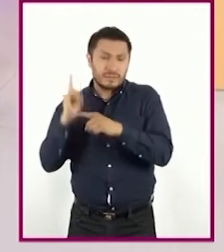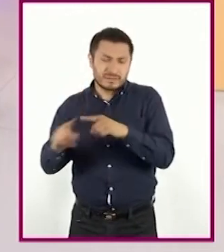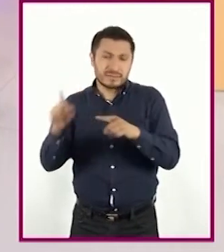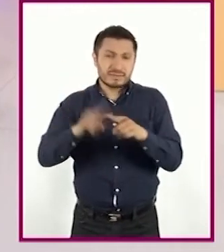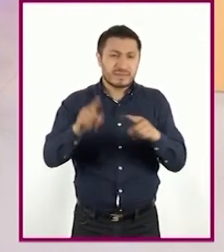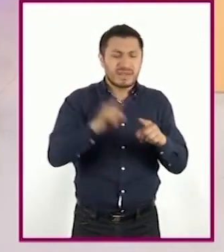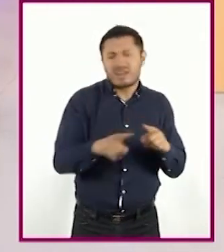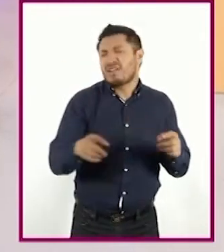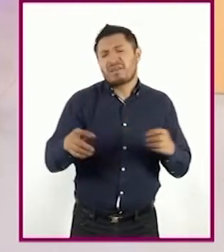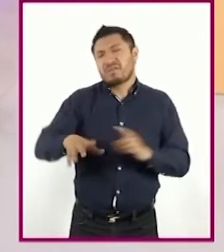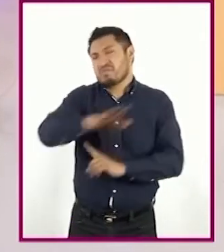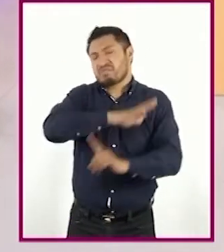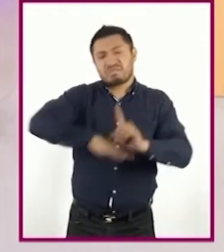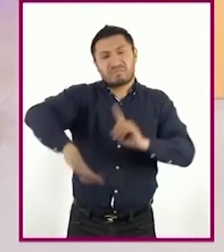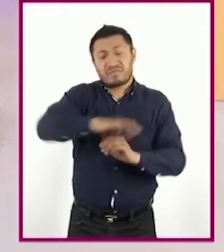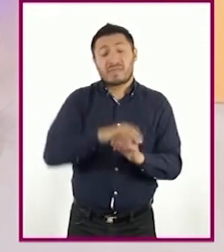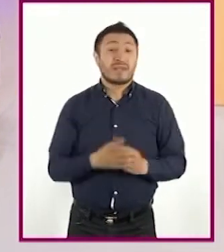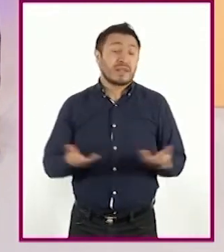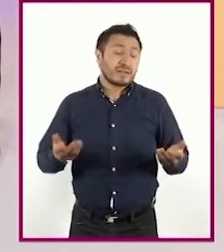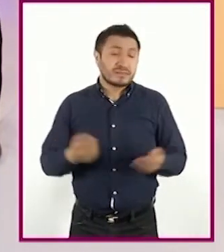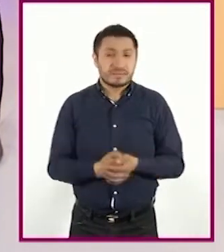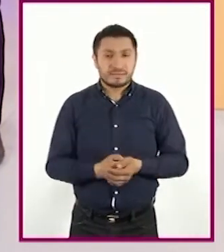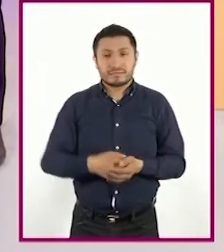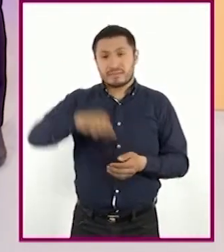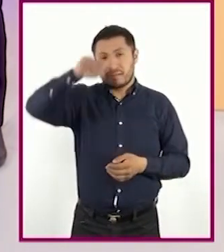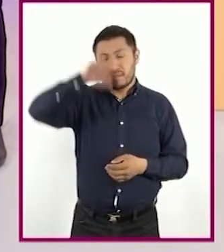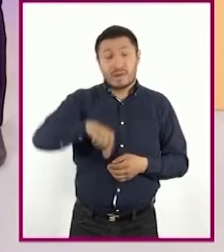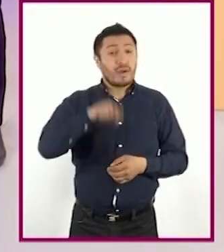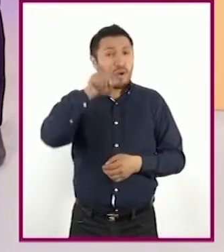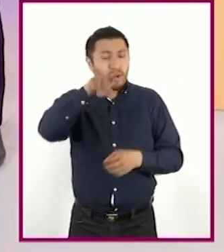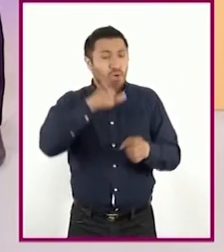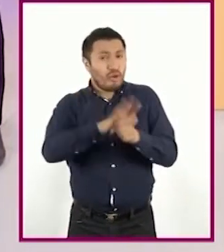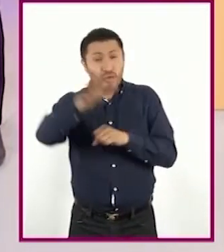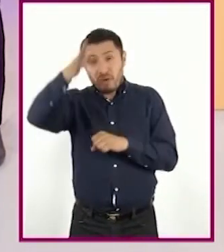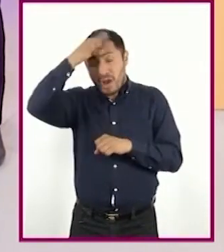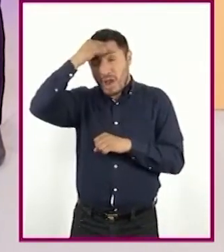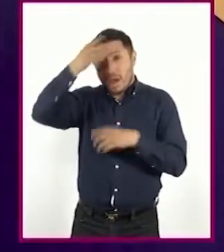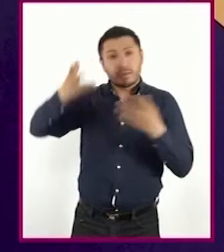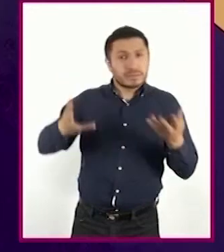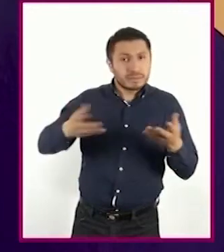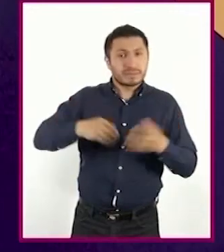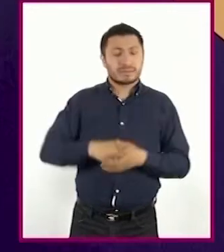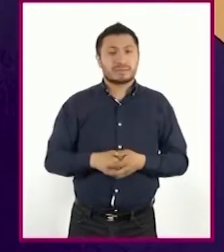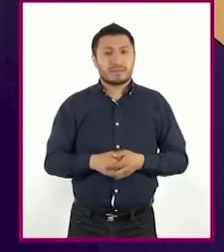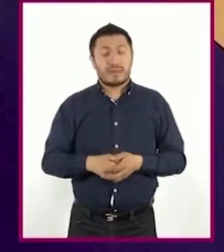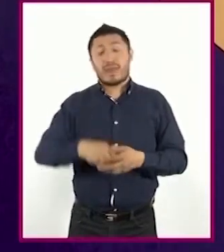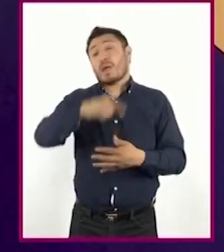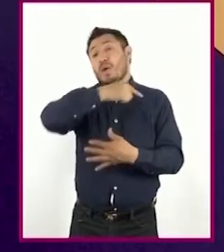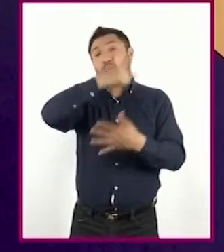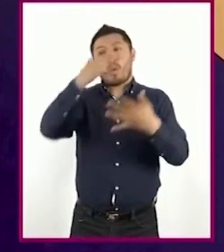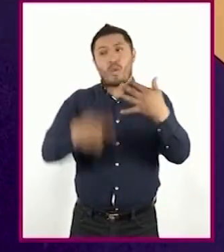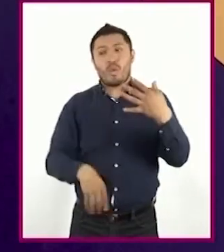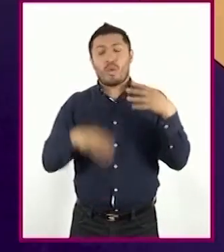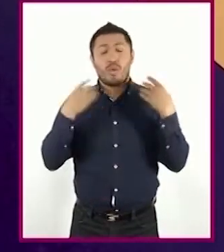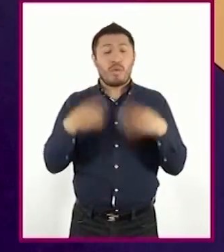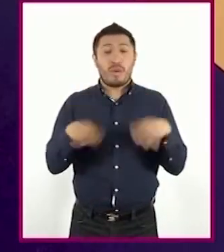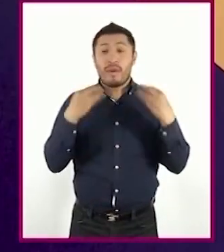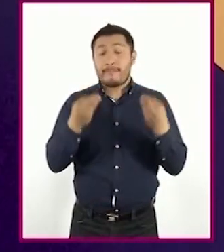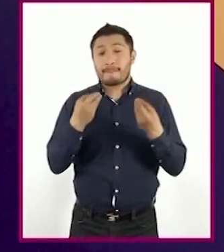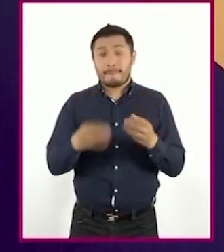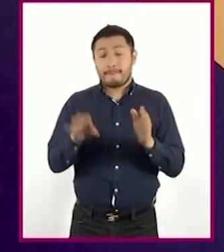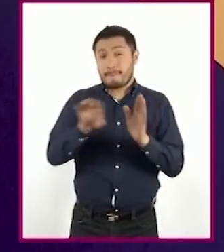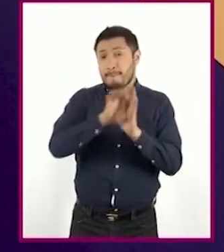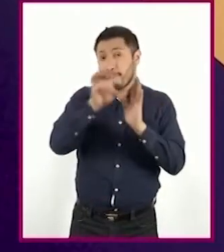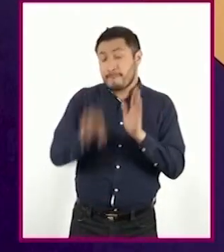diferentes casos. Leslie, ¿qué aprendiste en esta sesión? Varias cosas, maestra Luz.